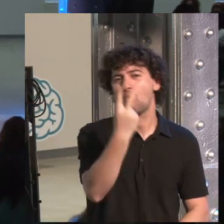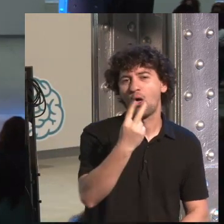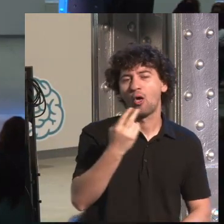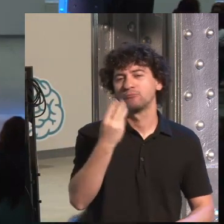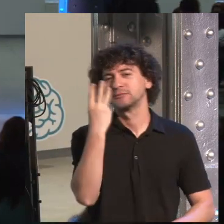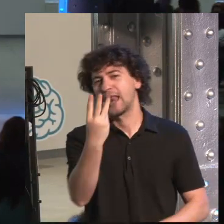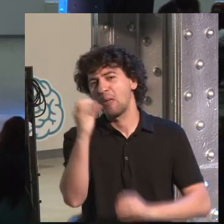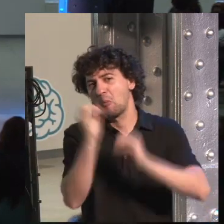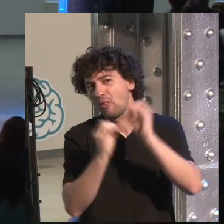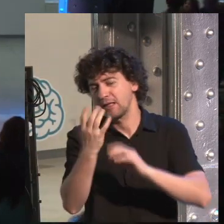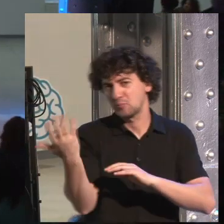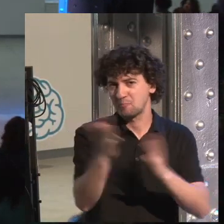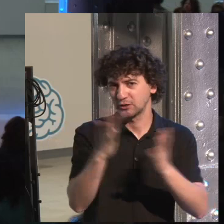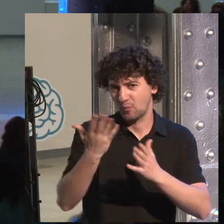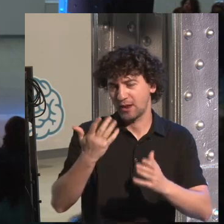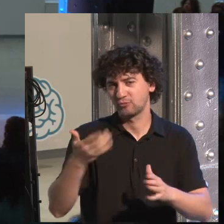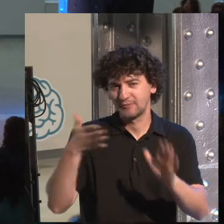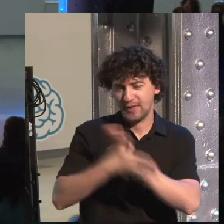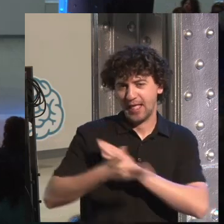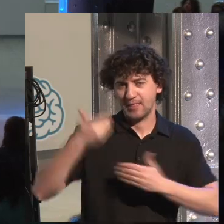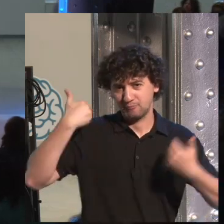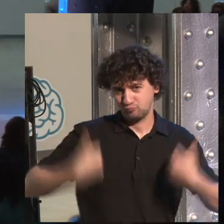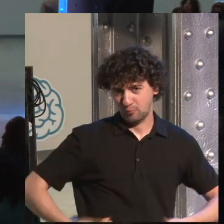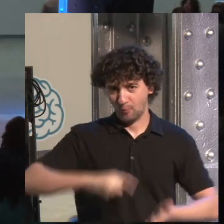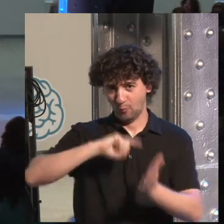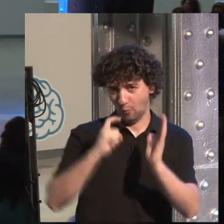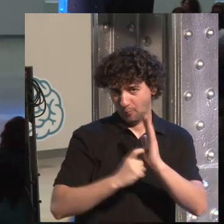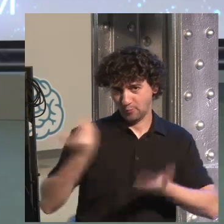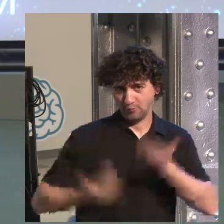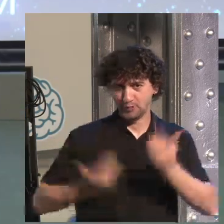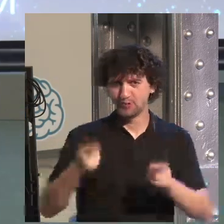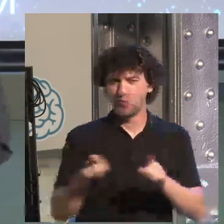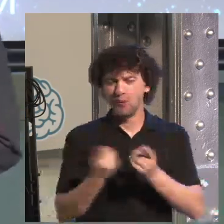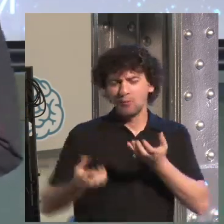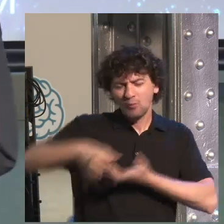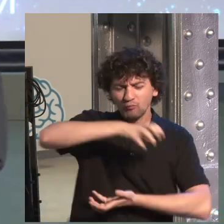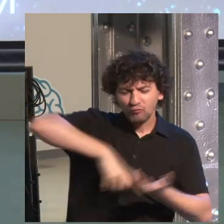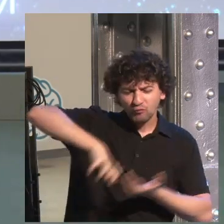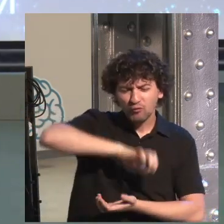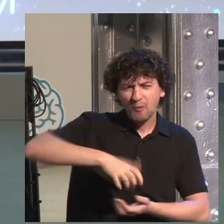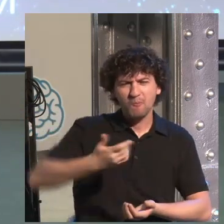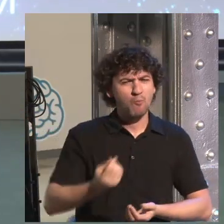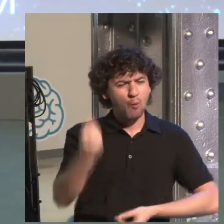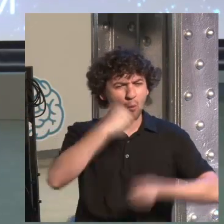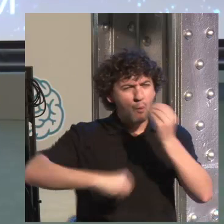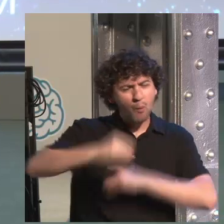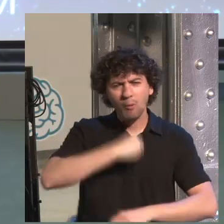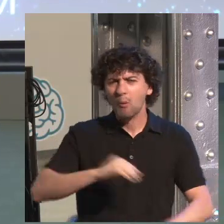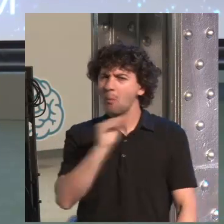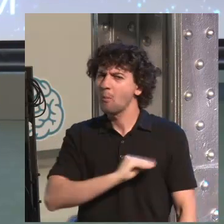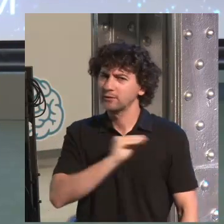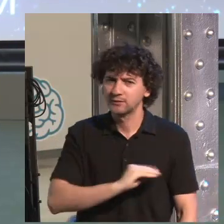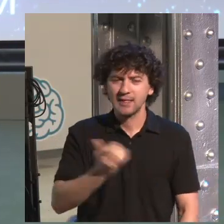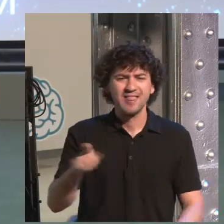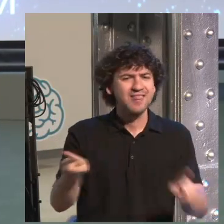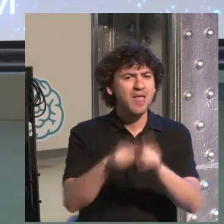peso y sin embargo consume alrededor del 25% de vuestro metabolismo constantemente. Da igual lo que estéis haciendo, da igual